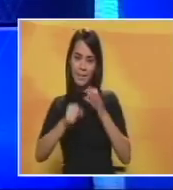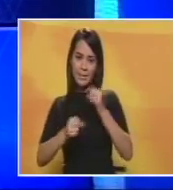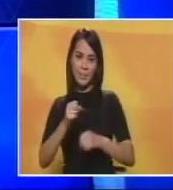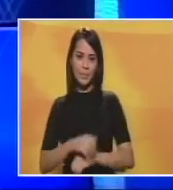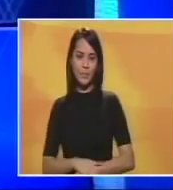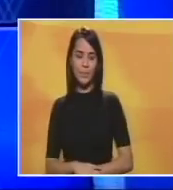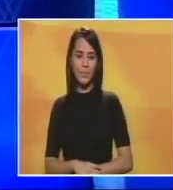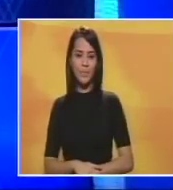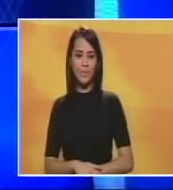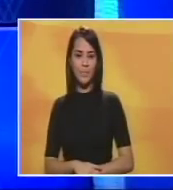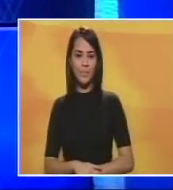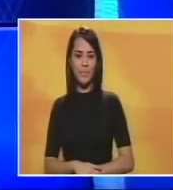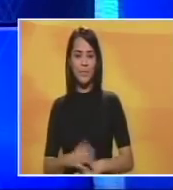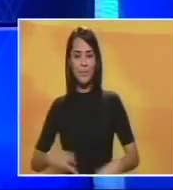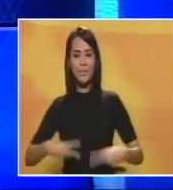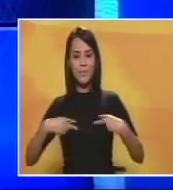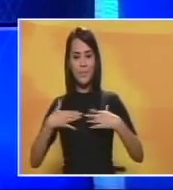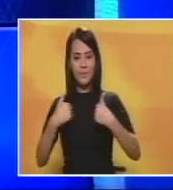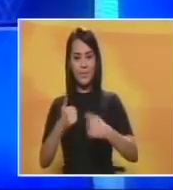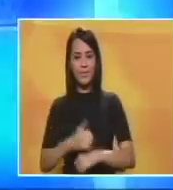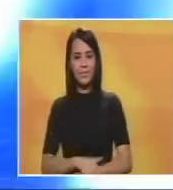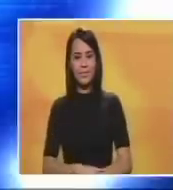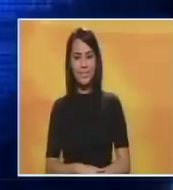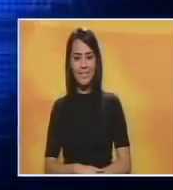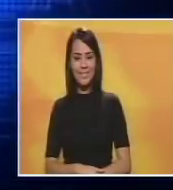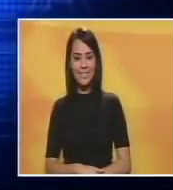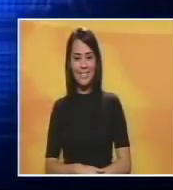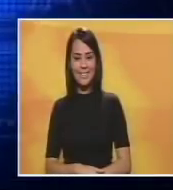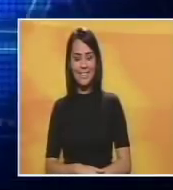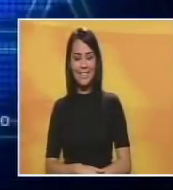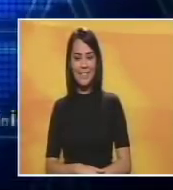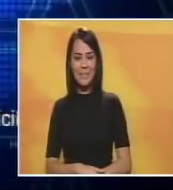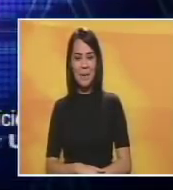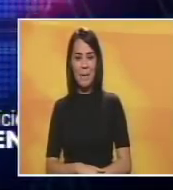Adrián. Hasta una próxima entrega de Vida y Salud.